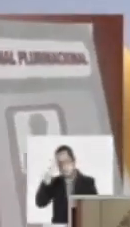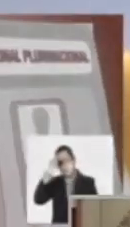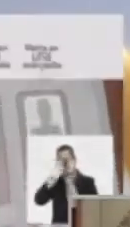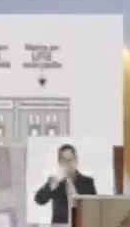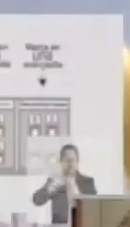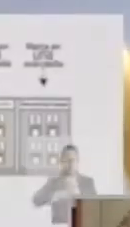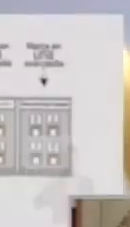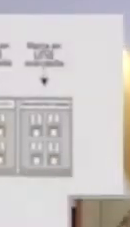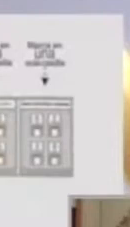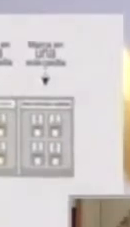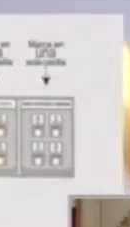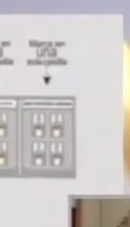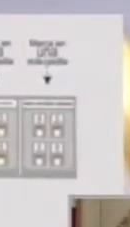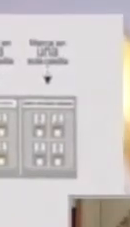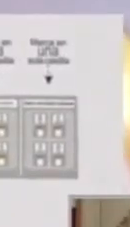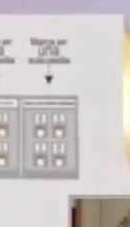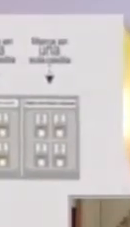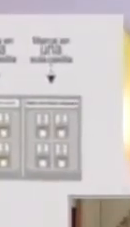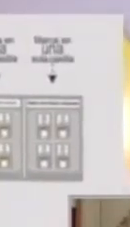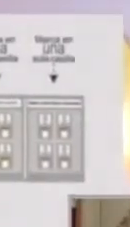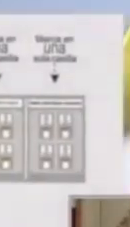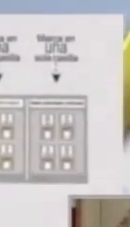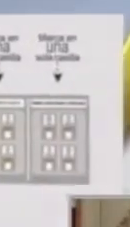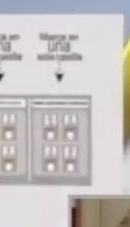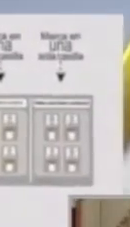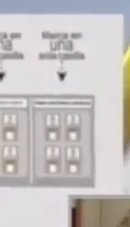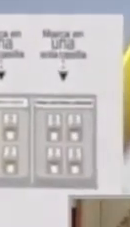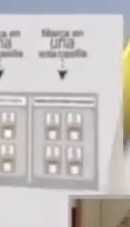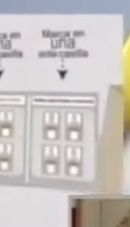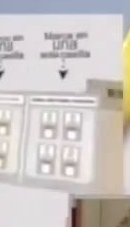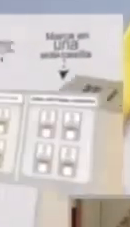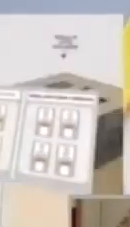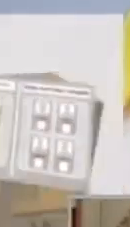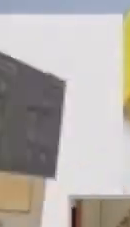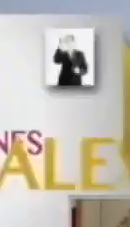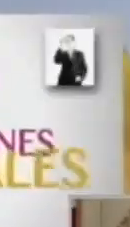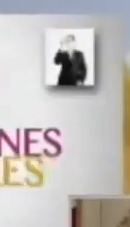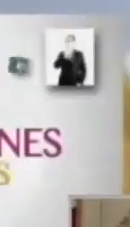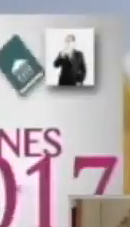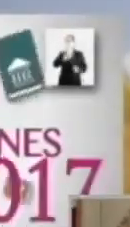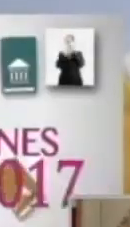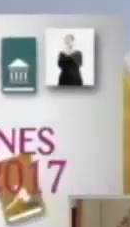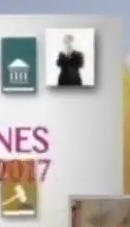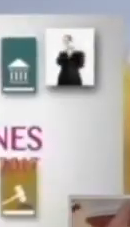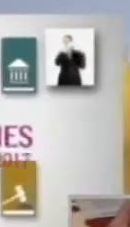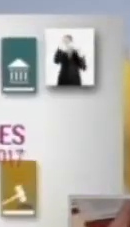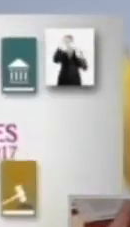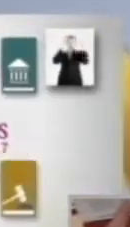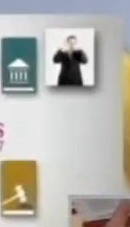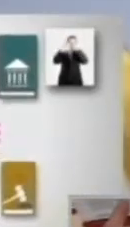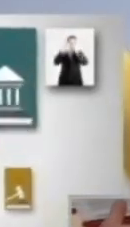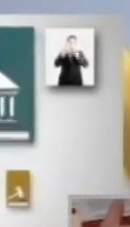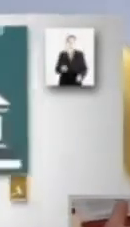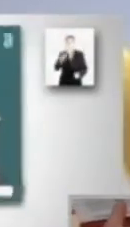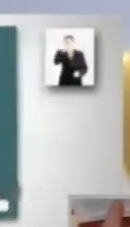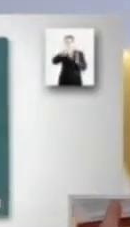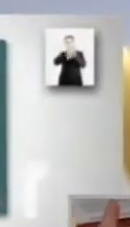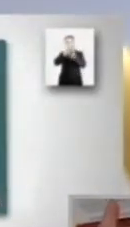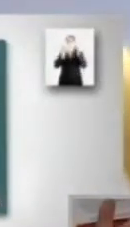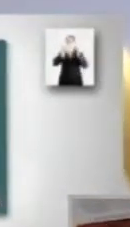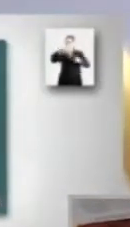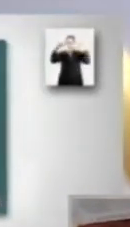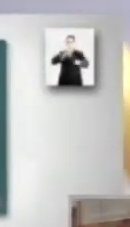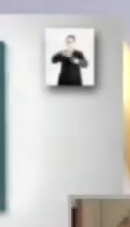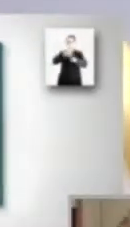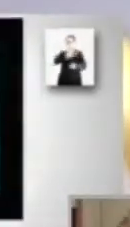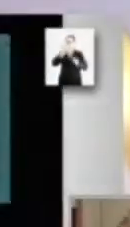que el gran déficit del Tribunal Electoral en su campaña es no mostrarle a la gente cuál es la problemática